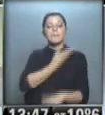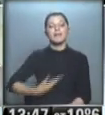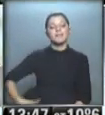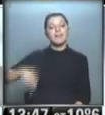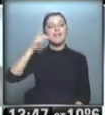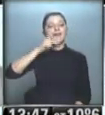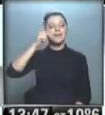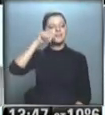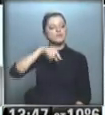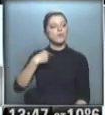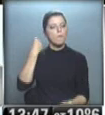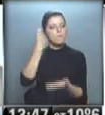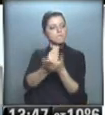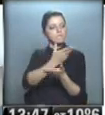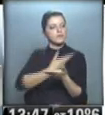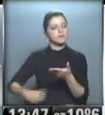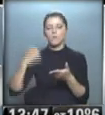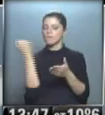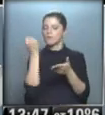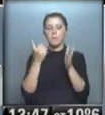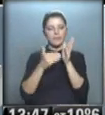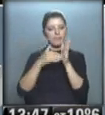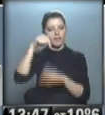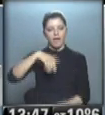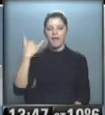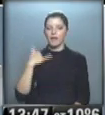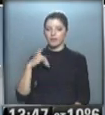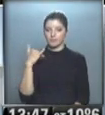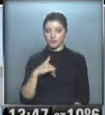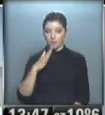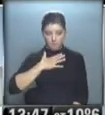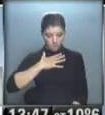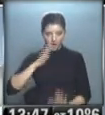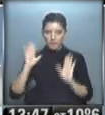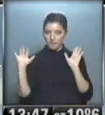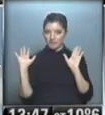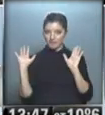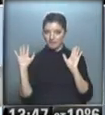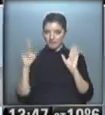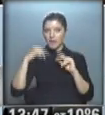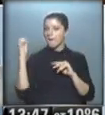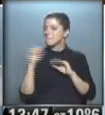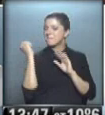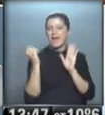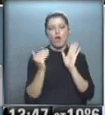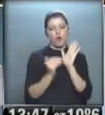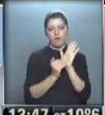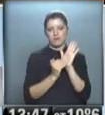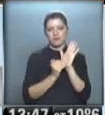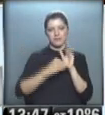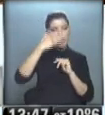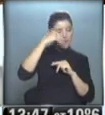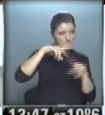uno de los grandes presidente que tuvo la República Argentina a mi juicio el mejor después de